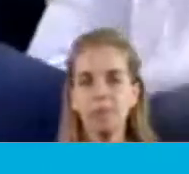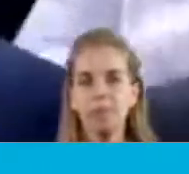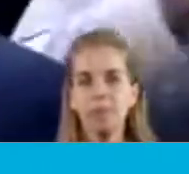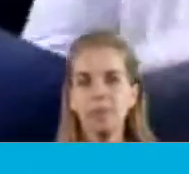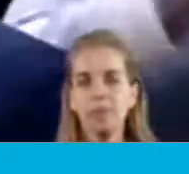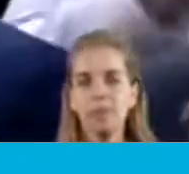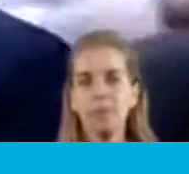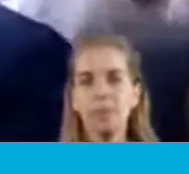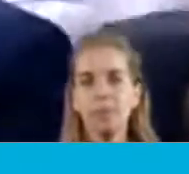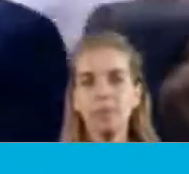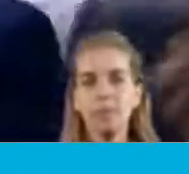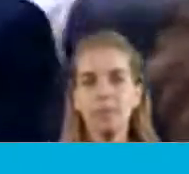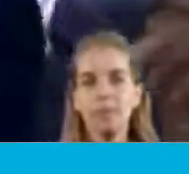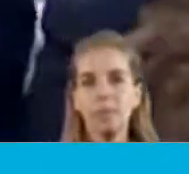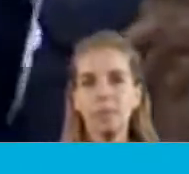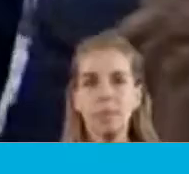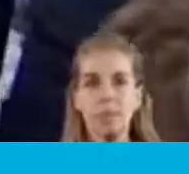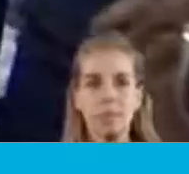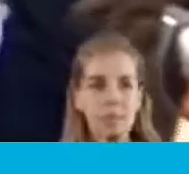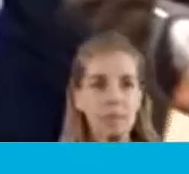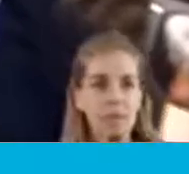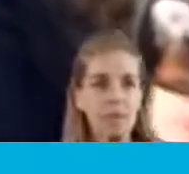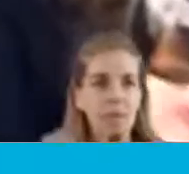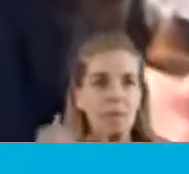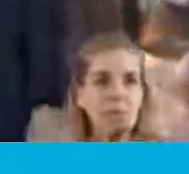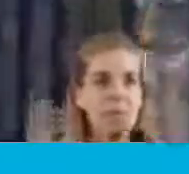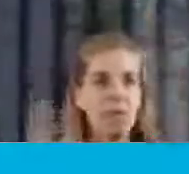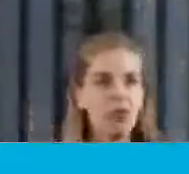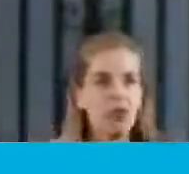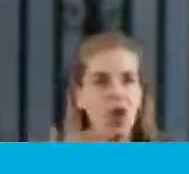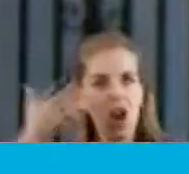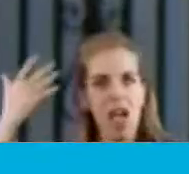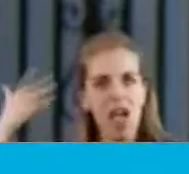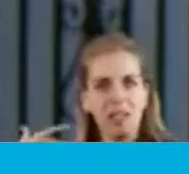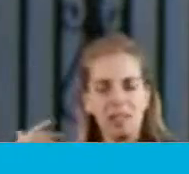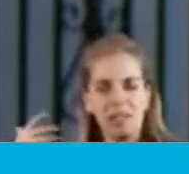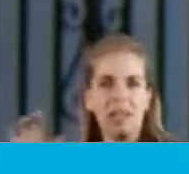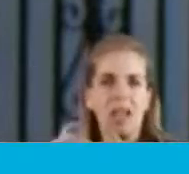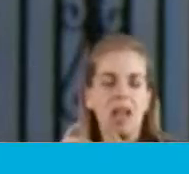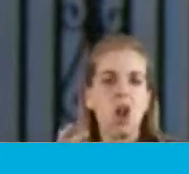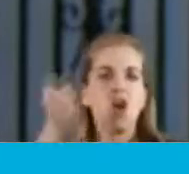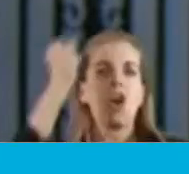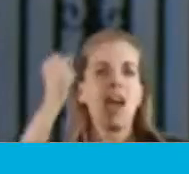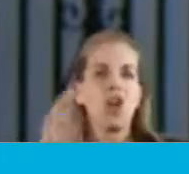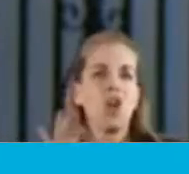Los patriotas que soñaron la patria, no la soñaron solo libre.